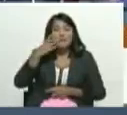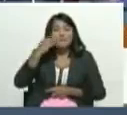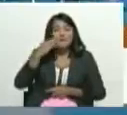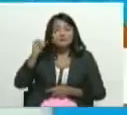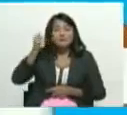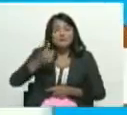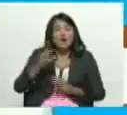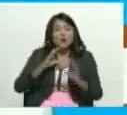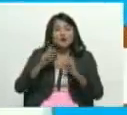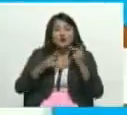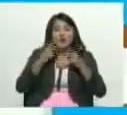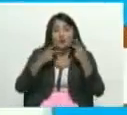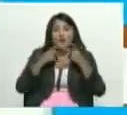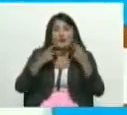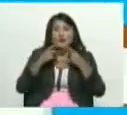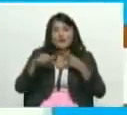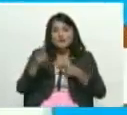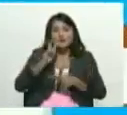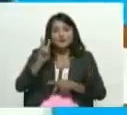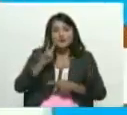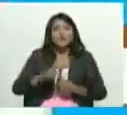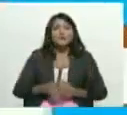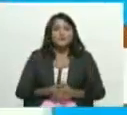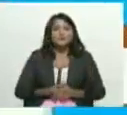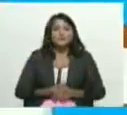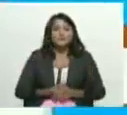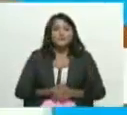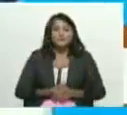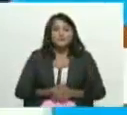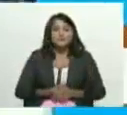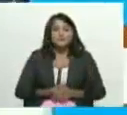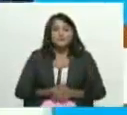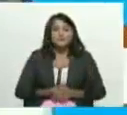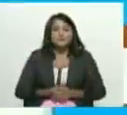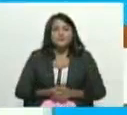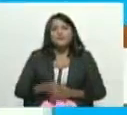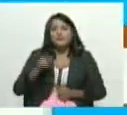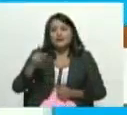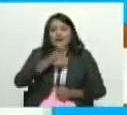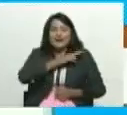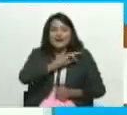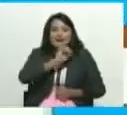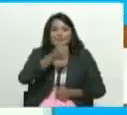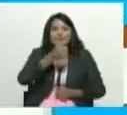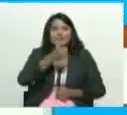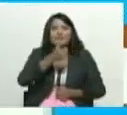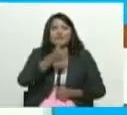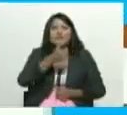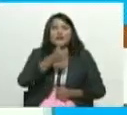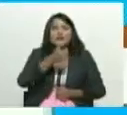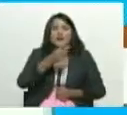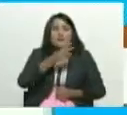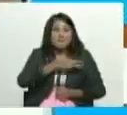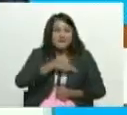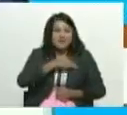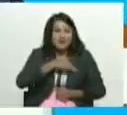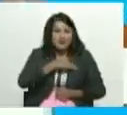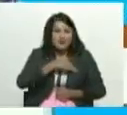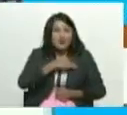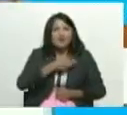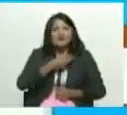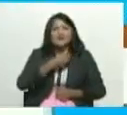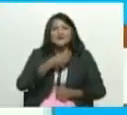la comunicación política en nuestro país o como ha sido jefa de diferentes misiones comunicacionales